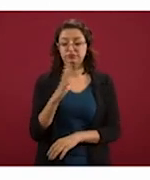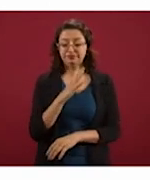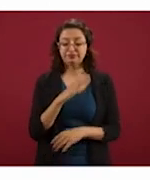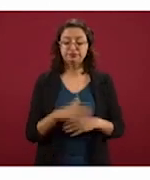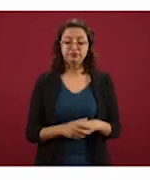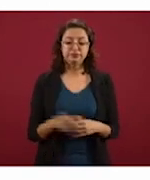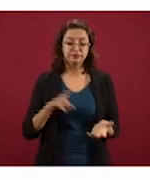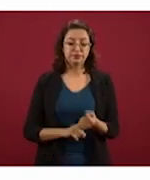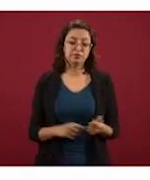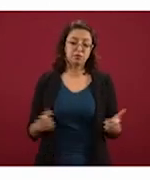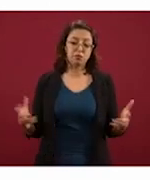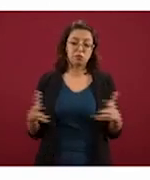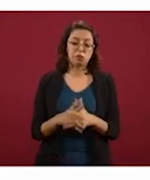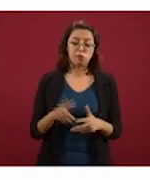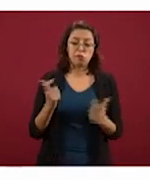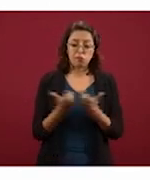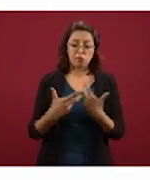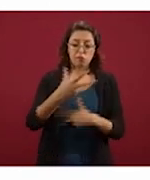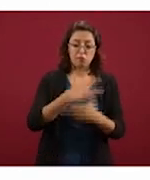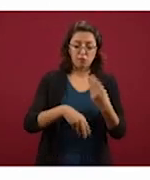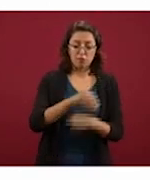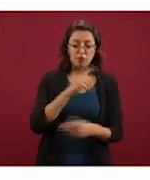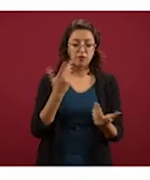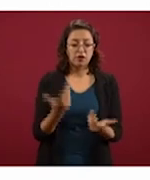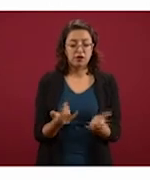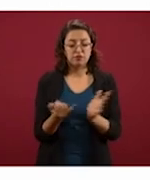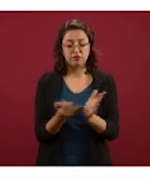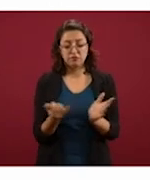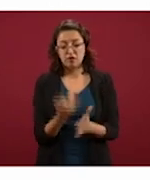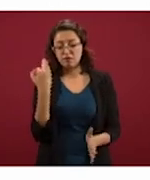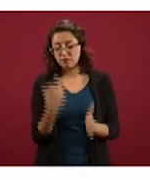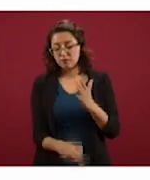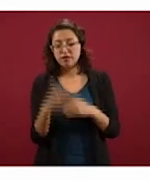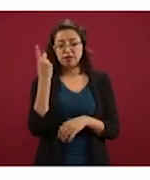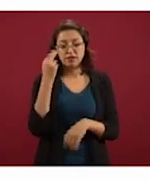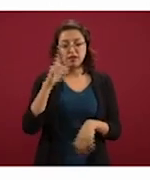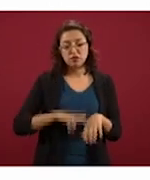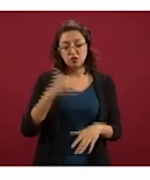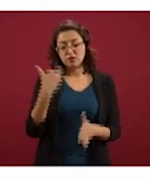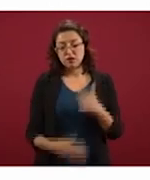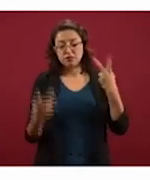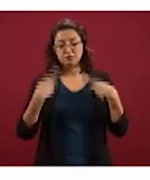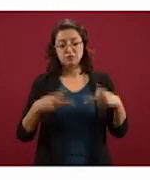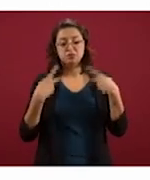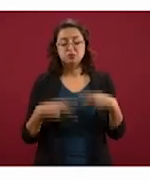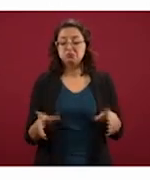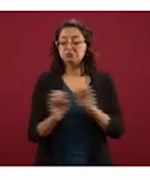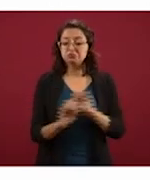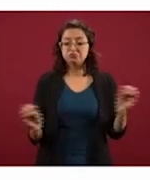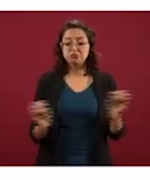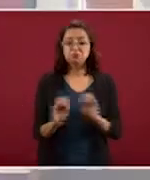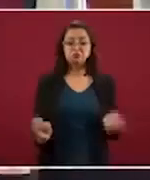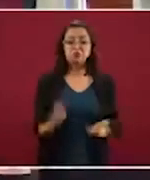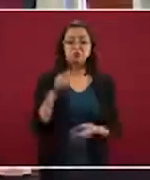reestructuración de la dirección de finanzas, carente del necesario equipo directivo y operativo, pues funcionaba